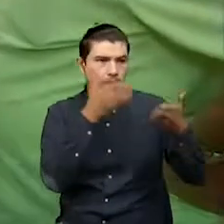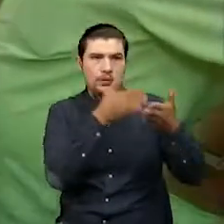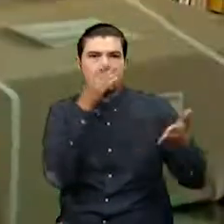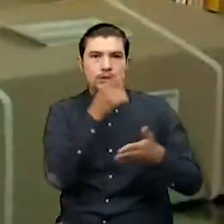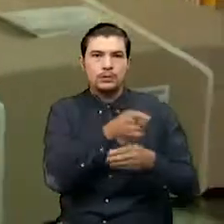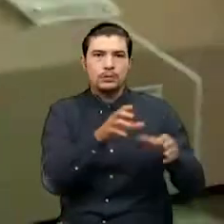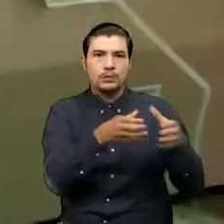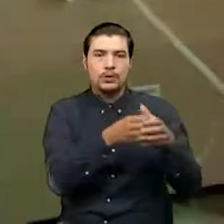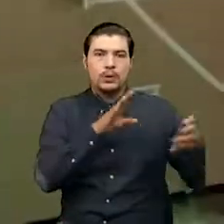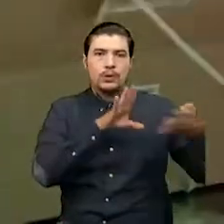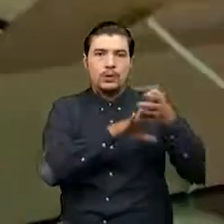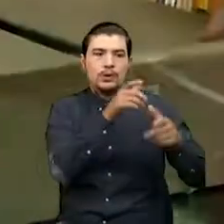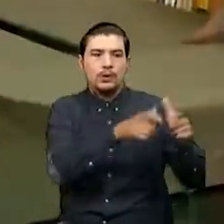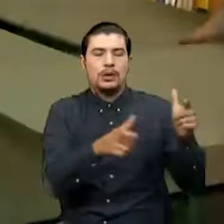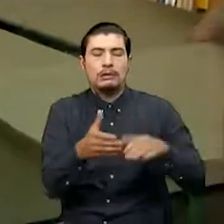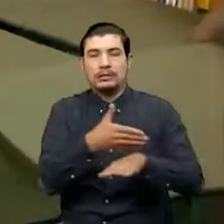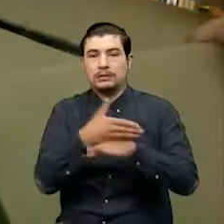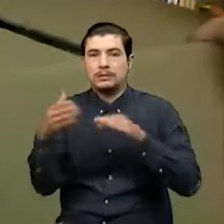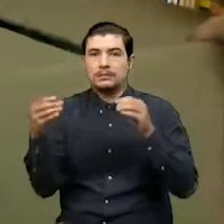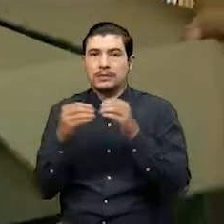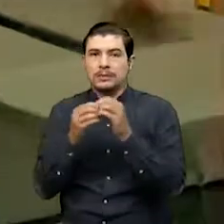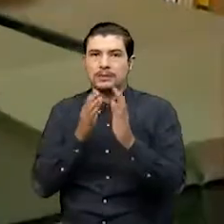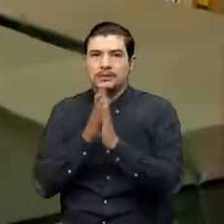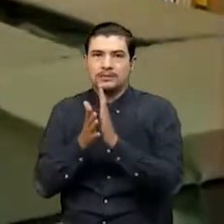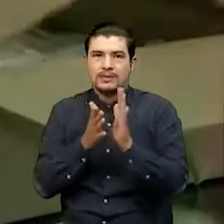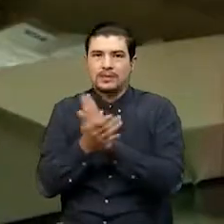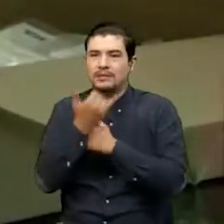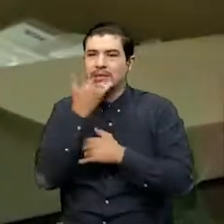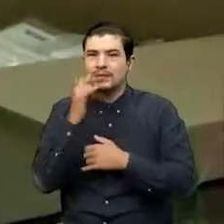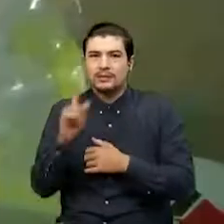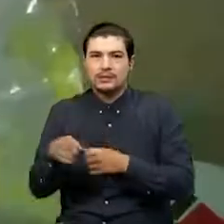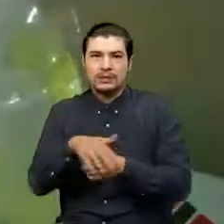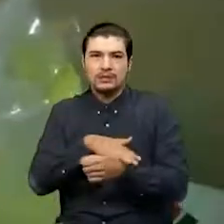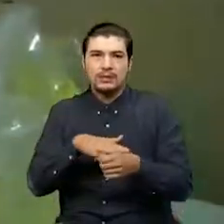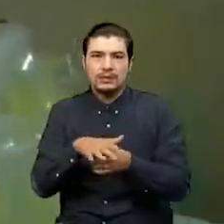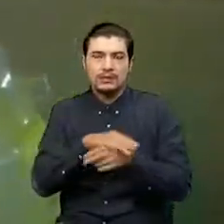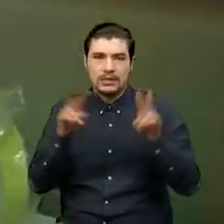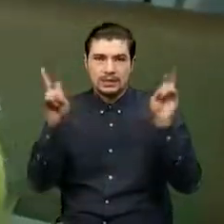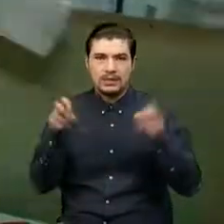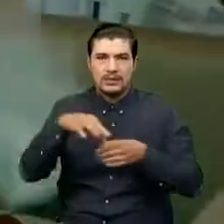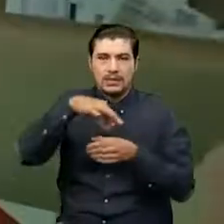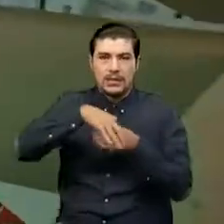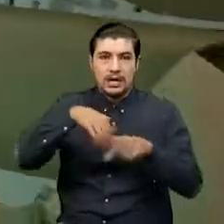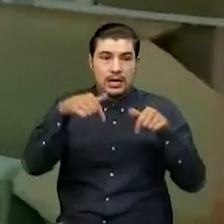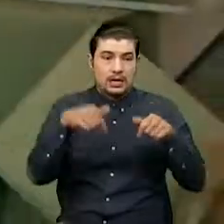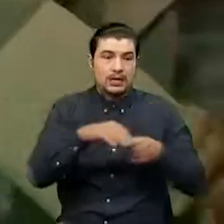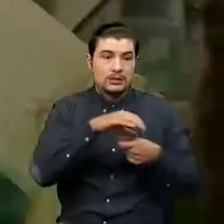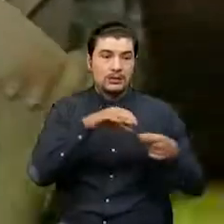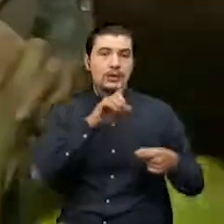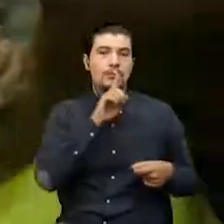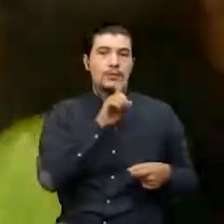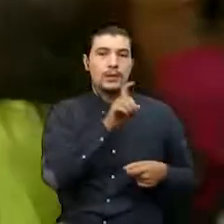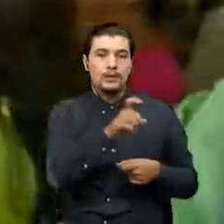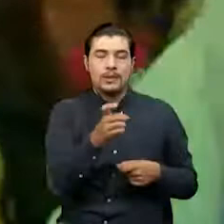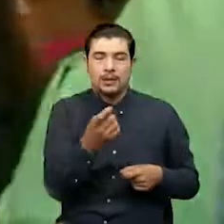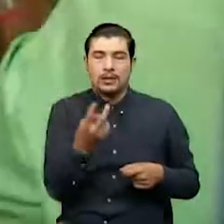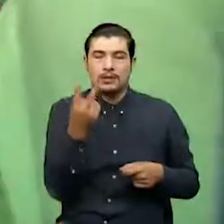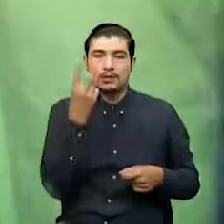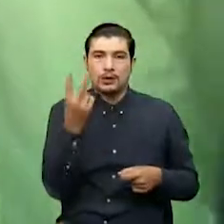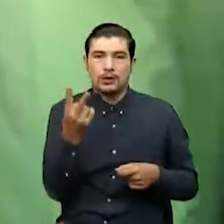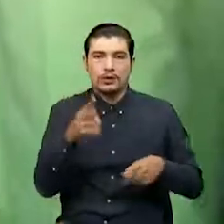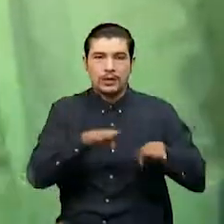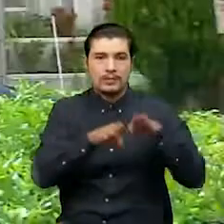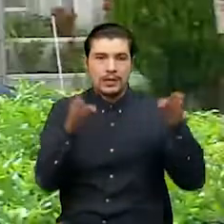los preparativos de las elecciones con la inspección del material electoral en bucaramanga se instalarán dos mesas y se esperan que